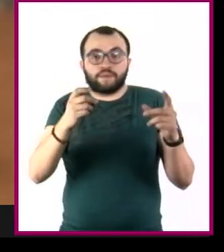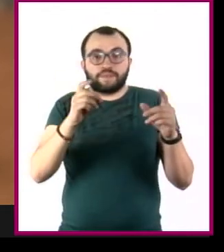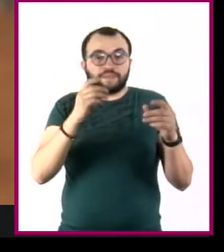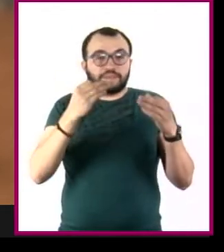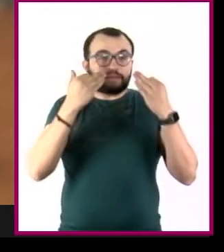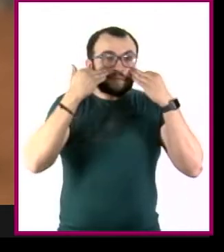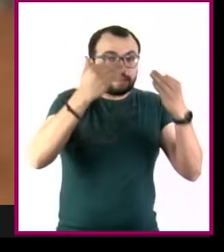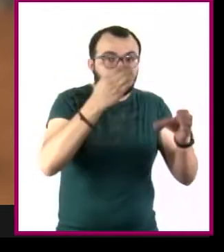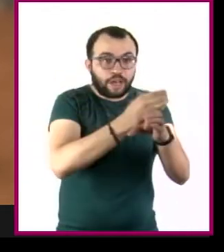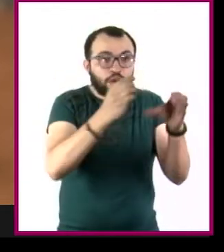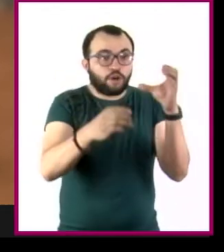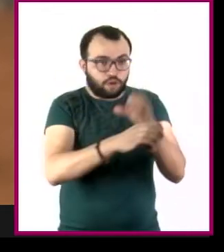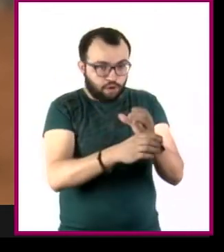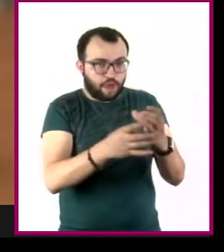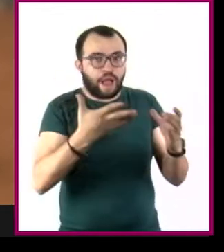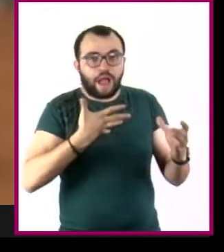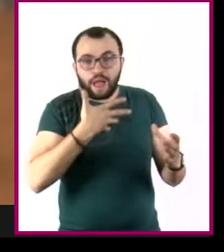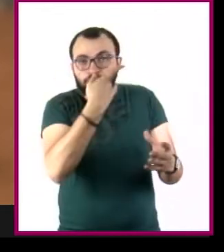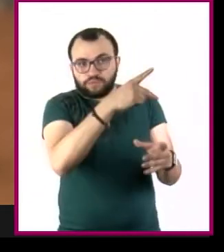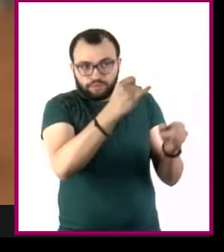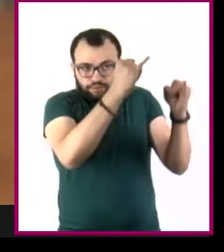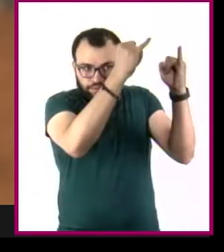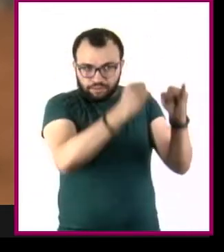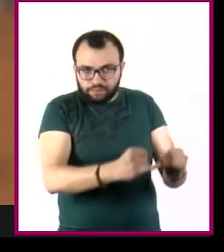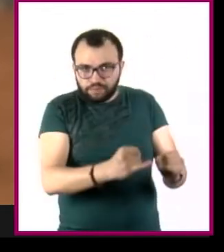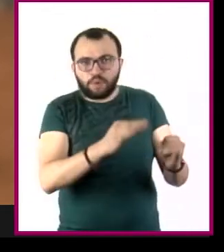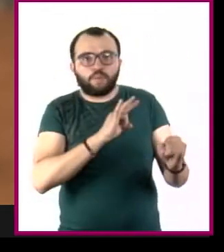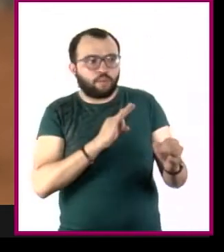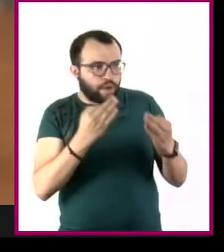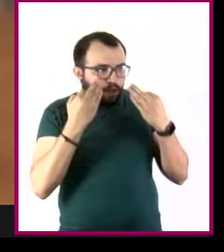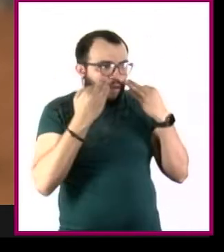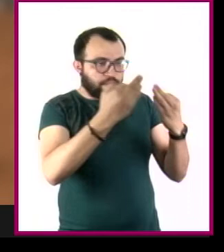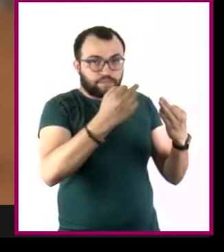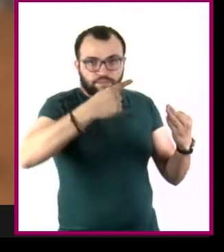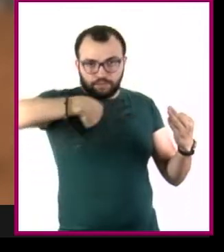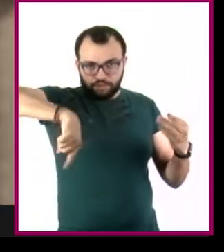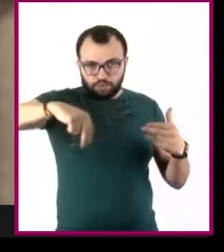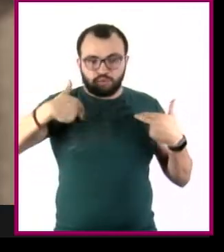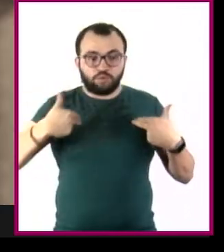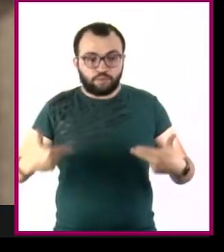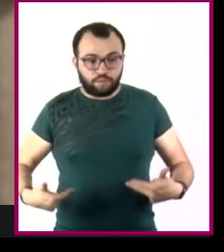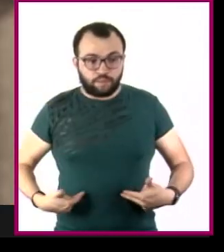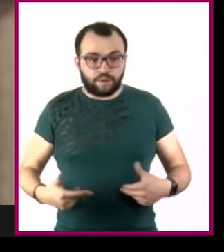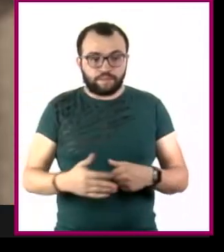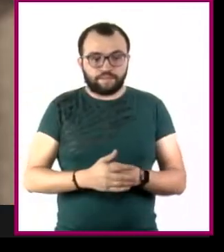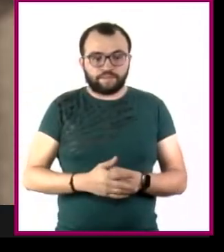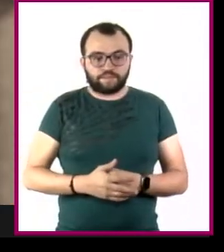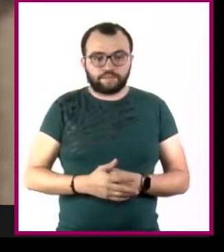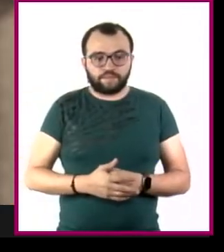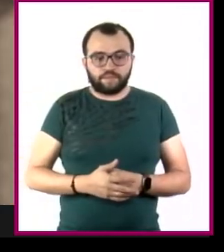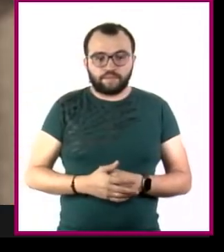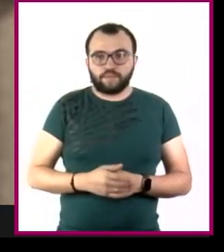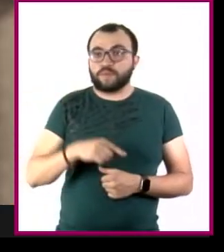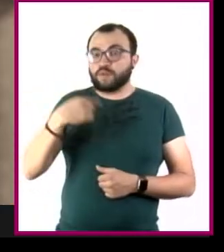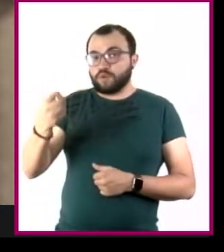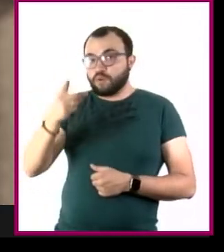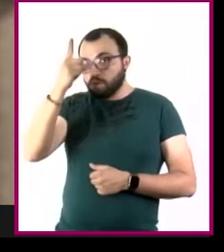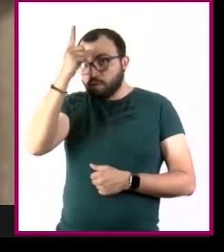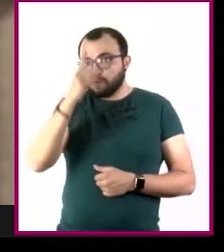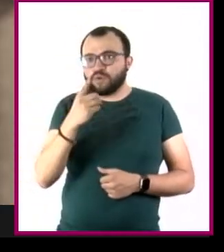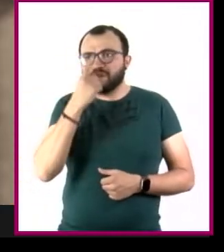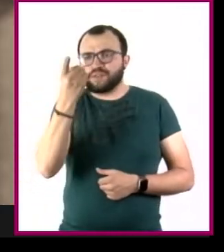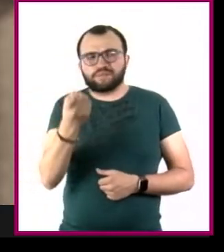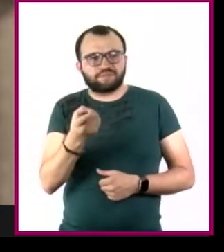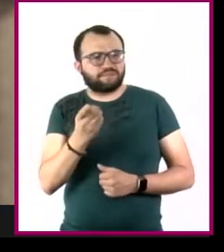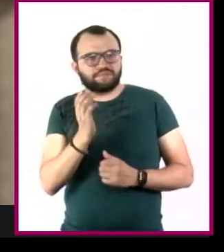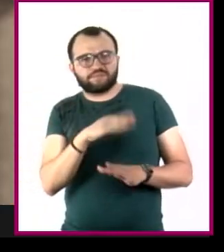una existencia que es independiente de que sean percibidos por nosotros, los humanos. Luna se opuso ante esa posibilidad,